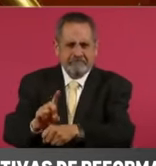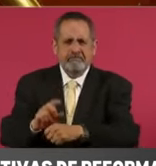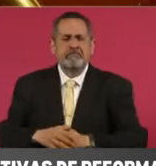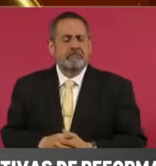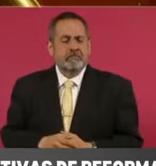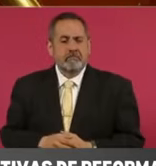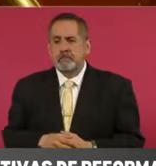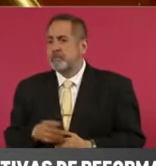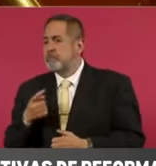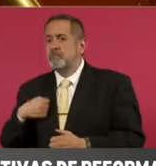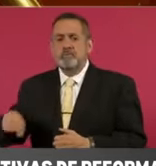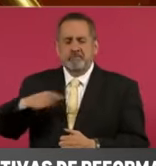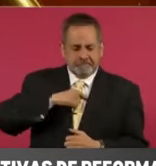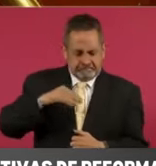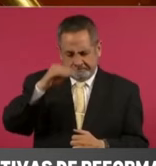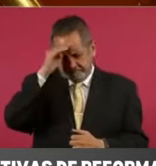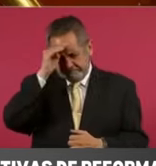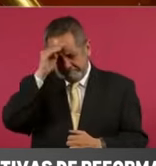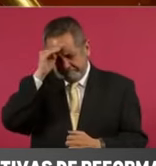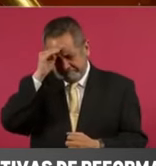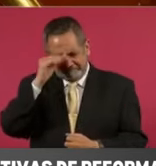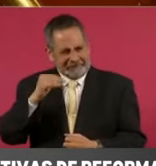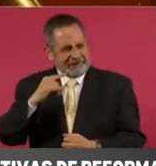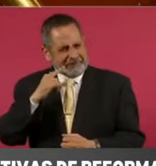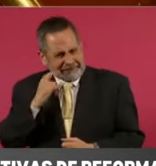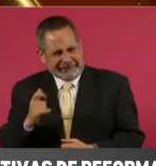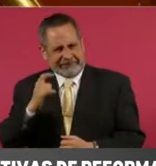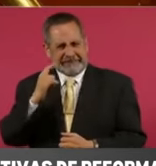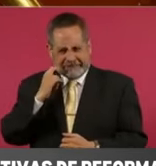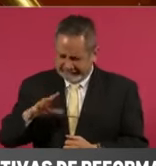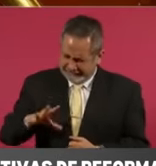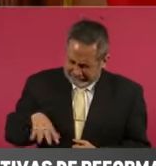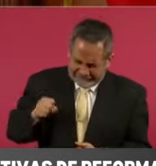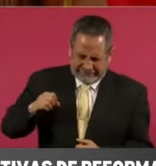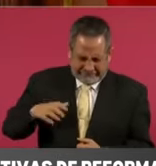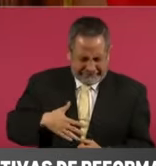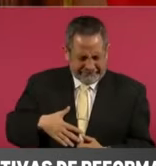siempre que nuestros esfuerzos y fatigas